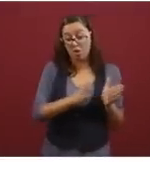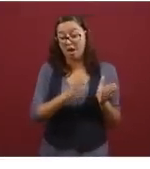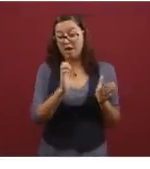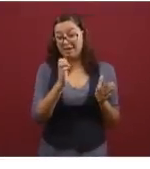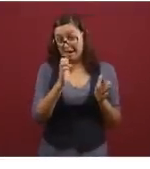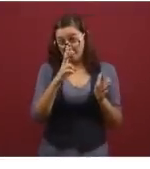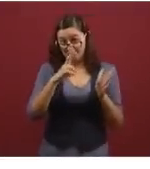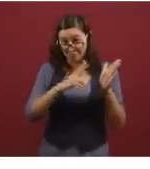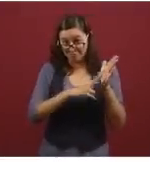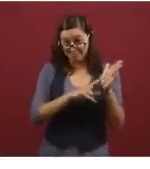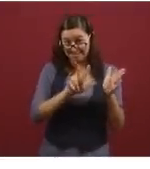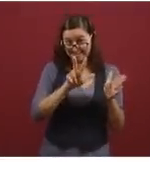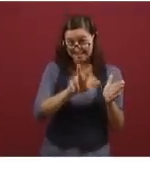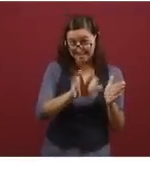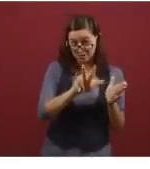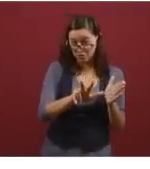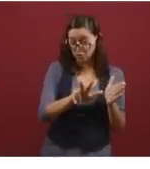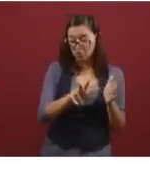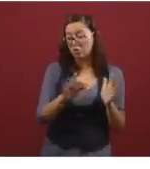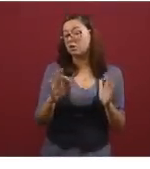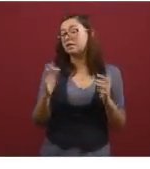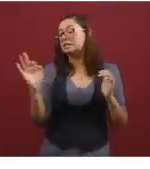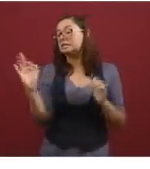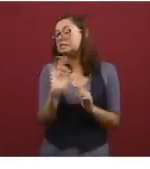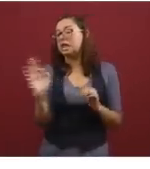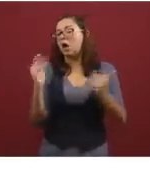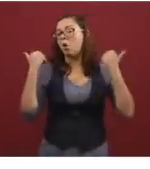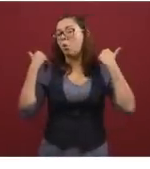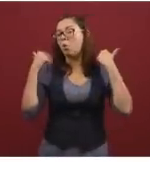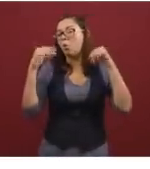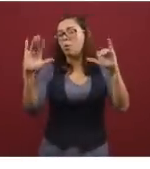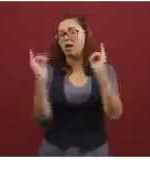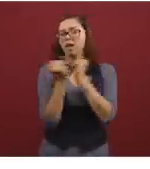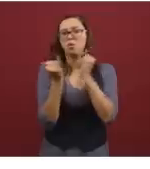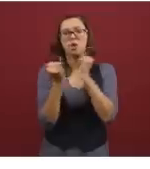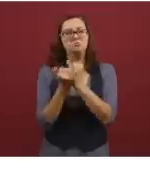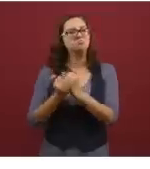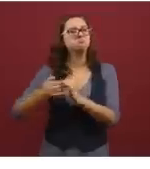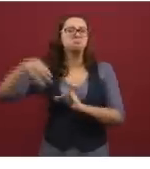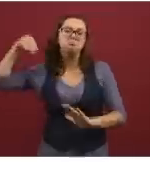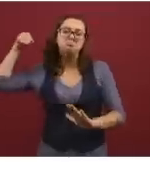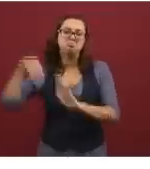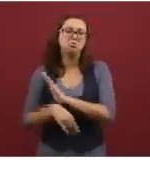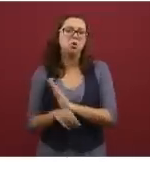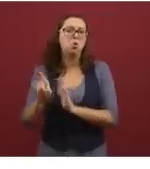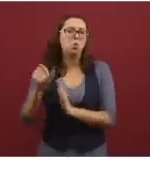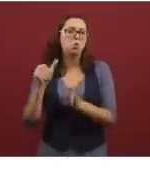2018, pues hoy estaríamos en 1.550.000 barriles.